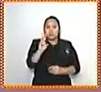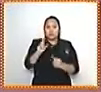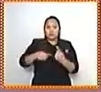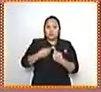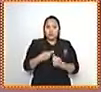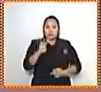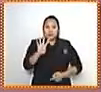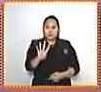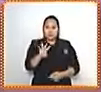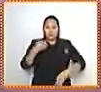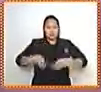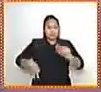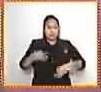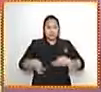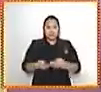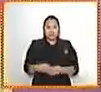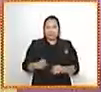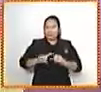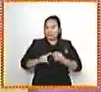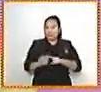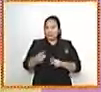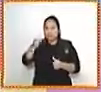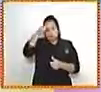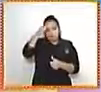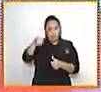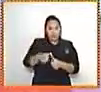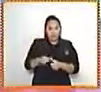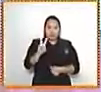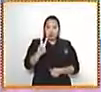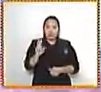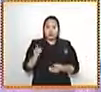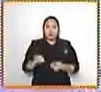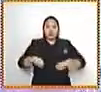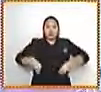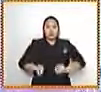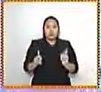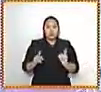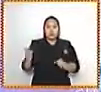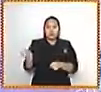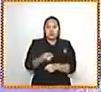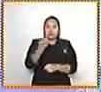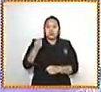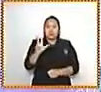Muchas felicidades. Amigos, recuerden que tienen dos oportunidades más para ganar, que